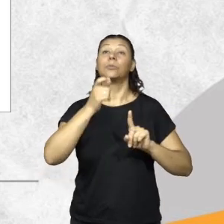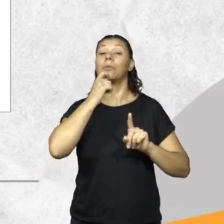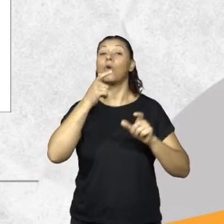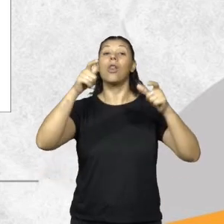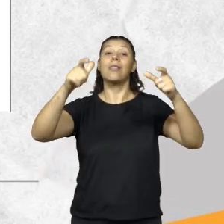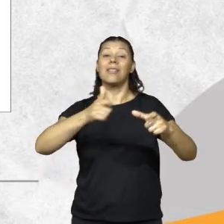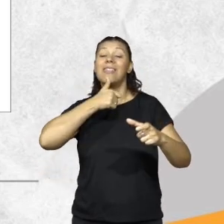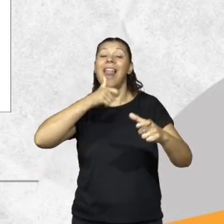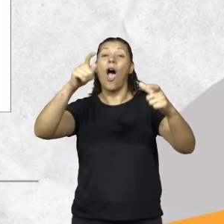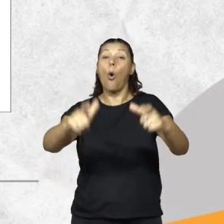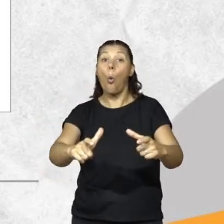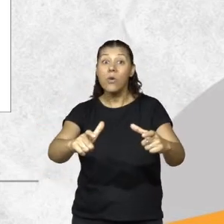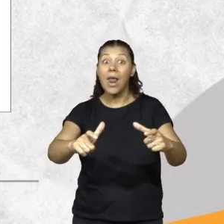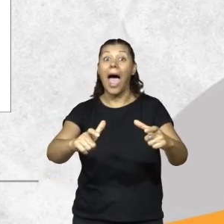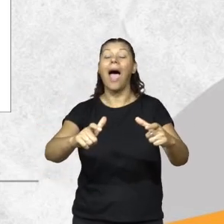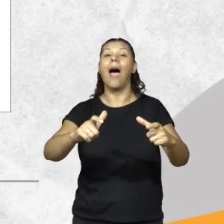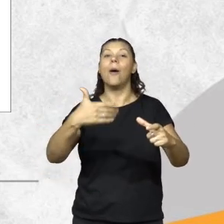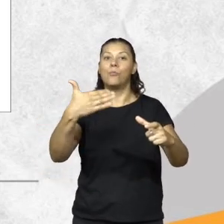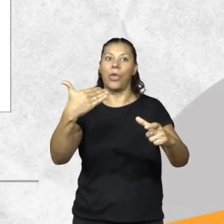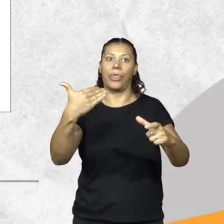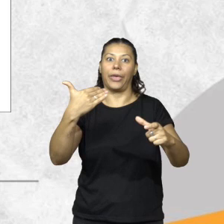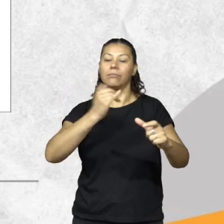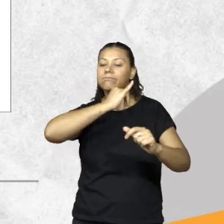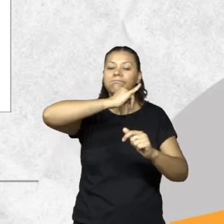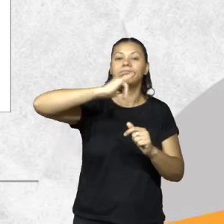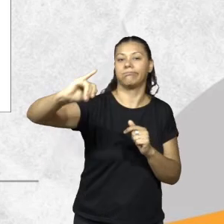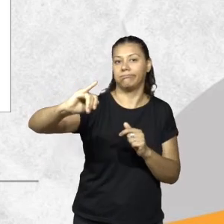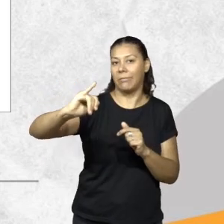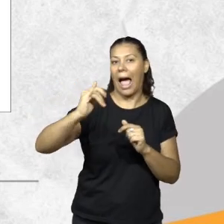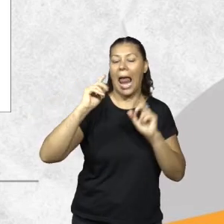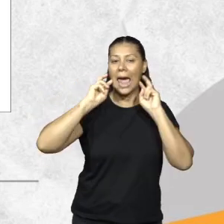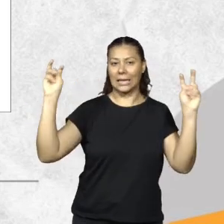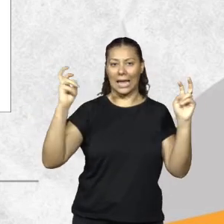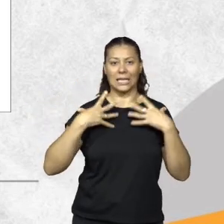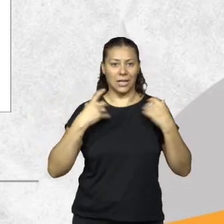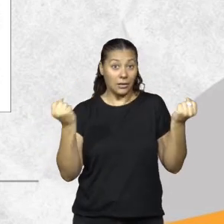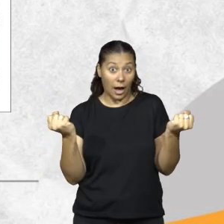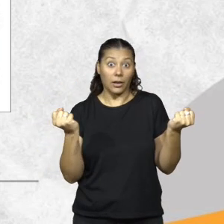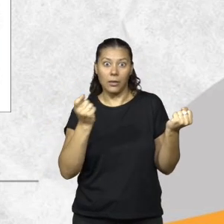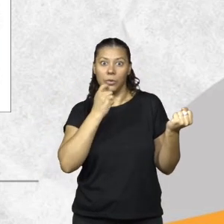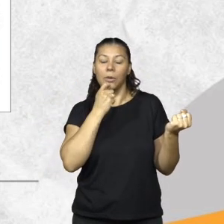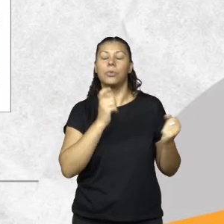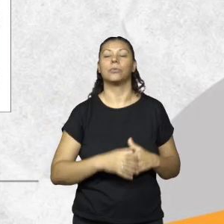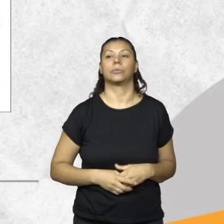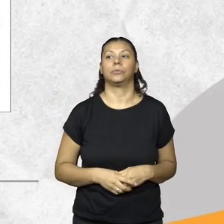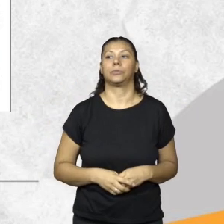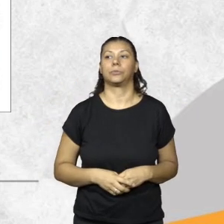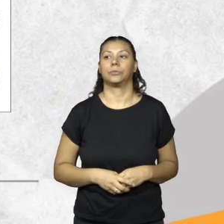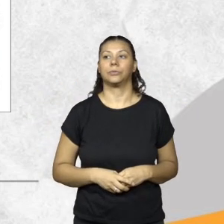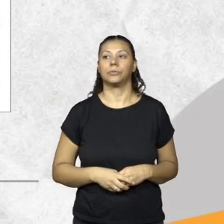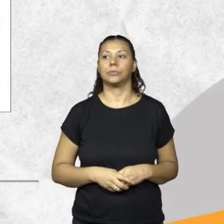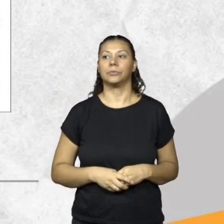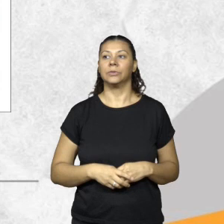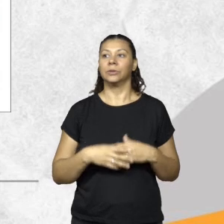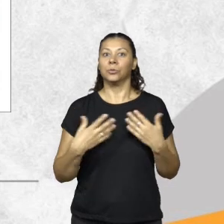laguna o cuando hay dudas, cuando hay un amarillo en el satélite, en el cianosemáforo, perdón. Bueno, y